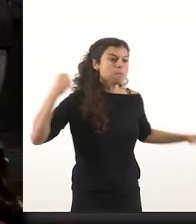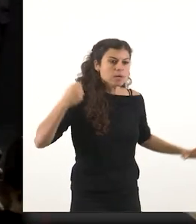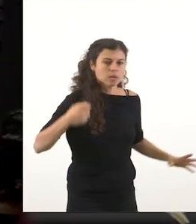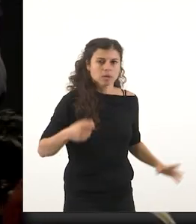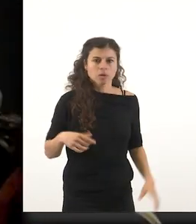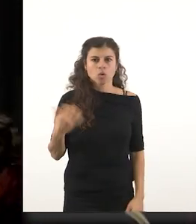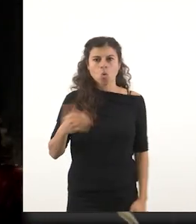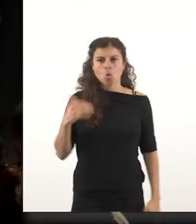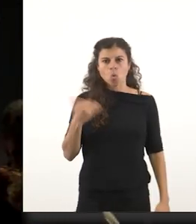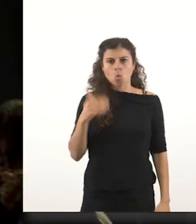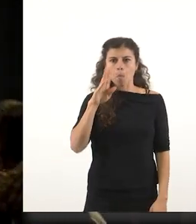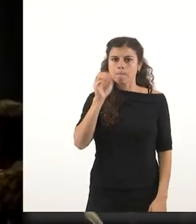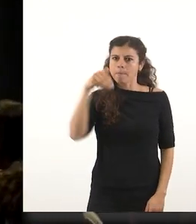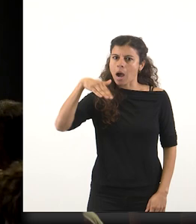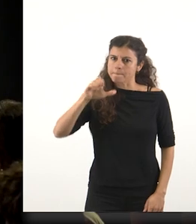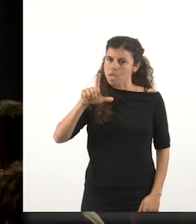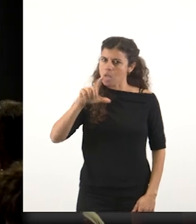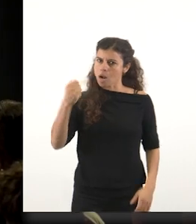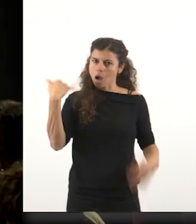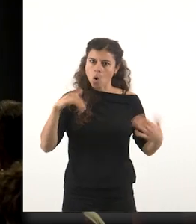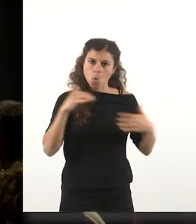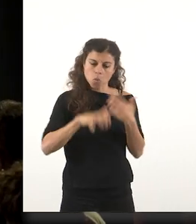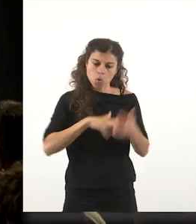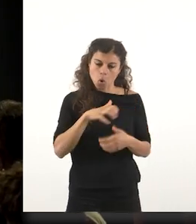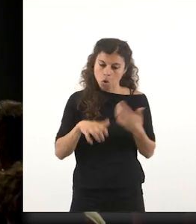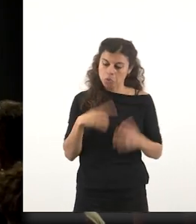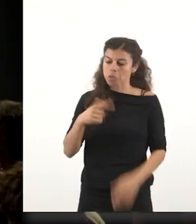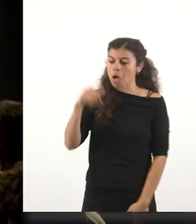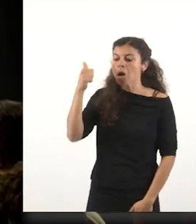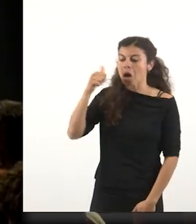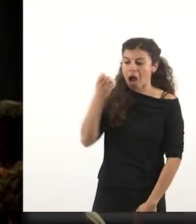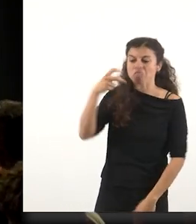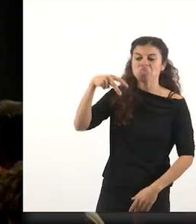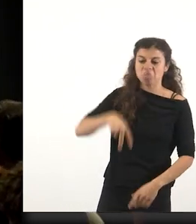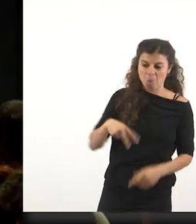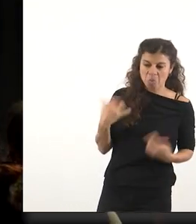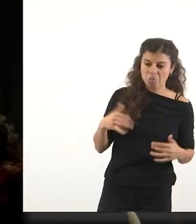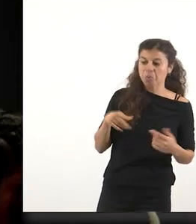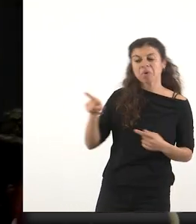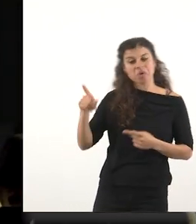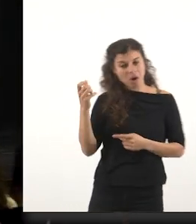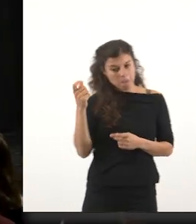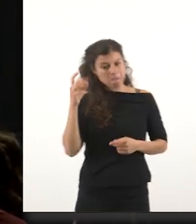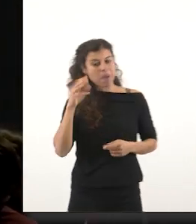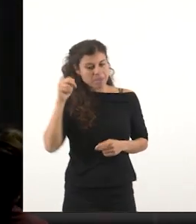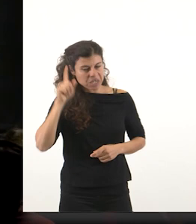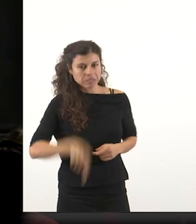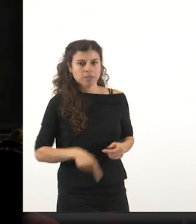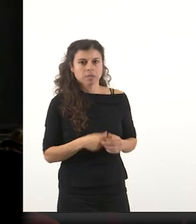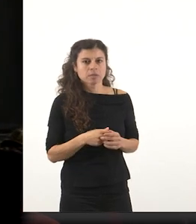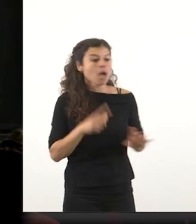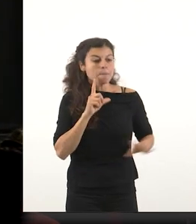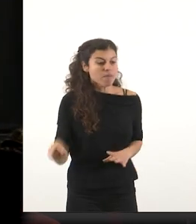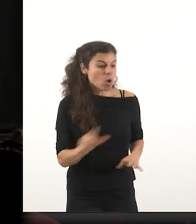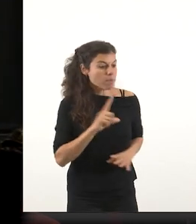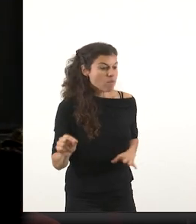Pamela, hija. Qué violenta la tía. El Antonio se ve chunga, pero anda que ella también con esa boca. Me voy, Antonio, me voy. 2 horas dije esa